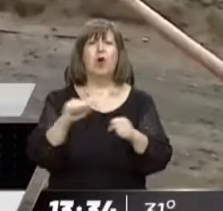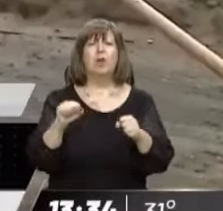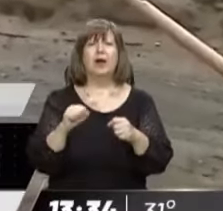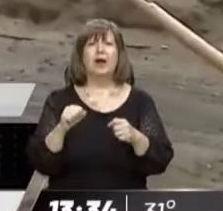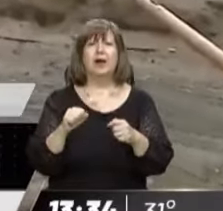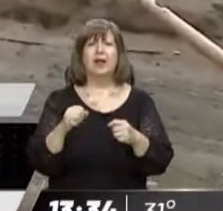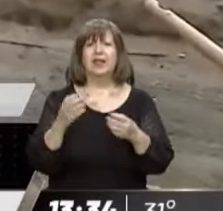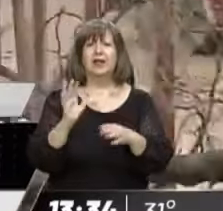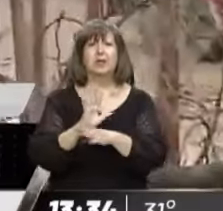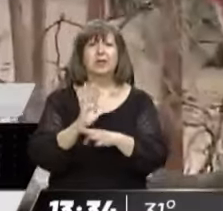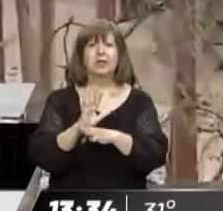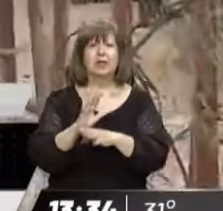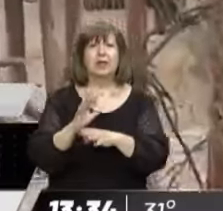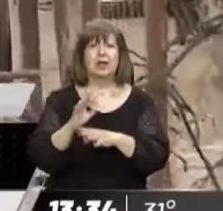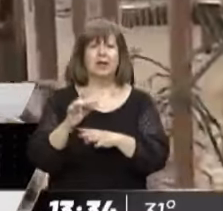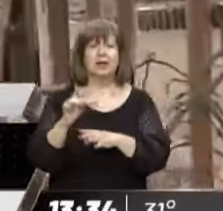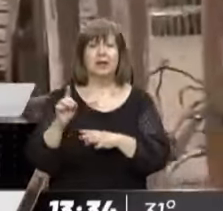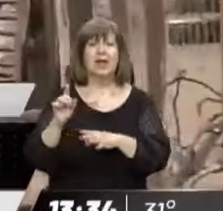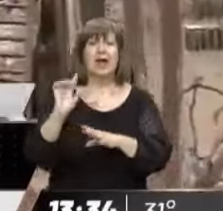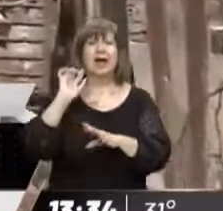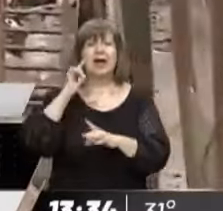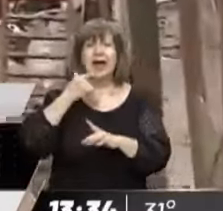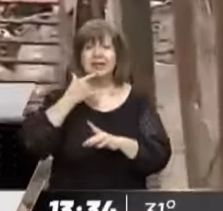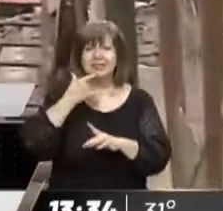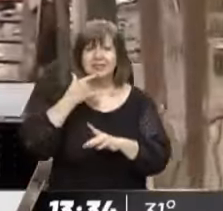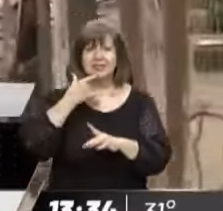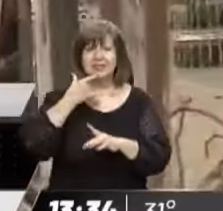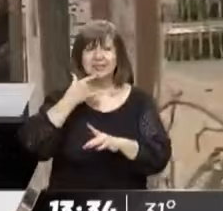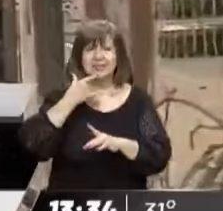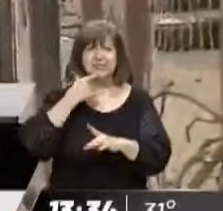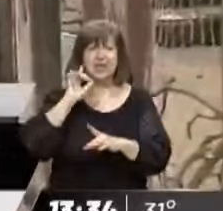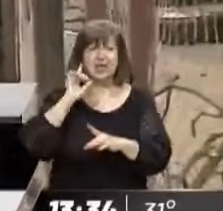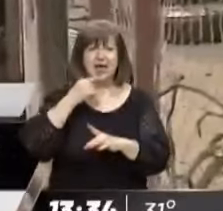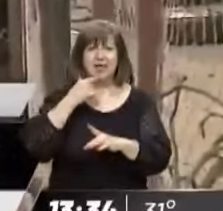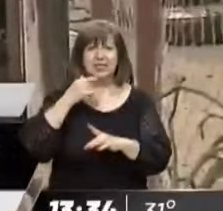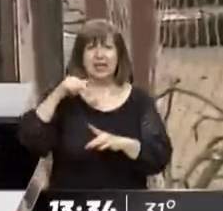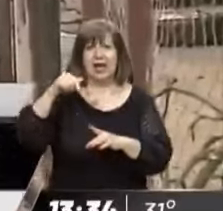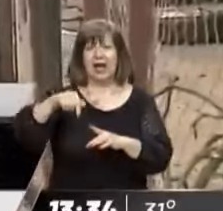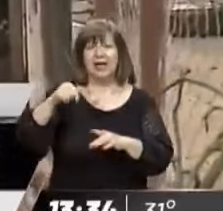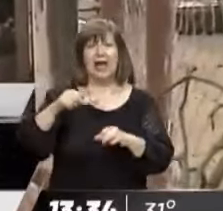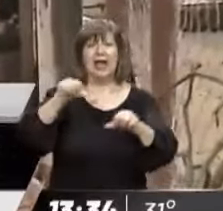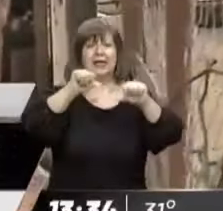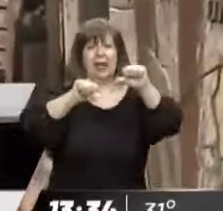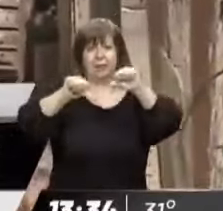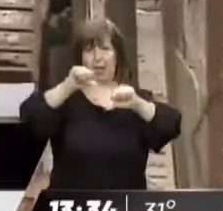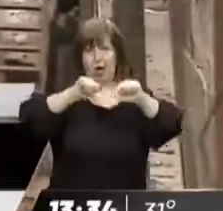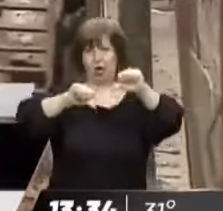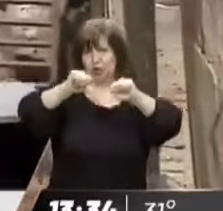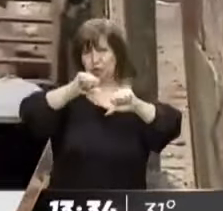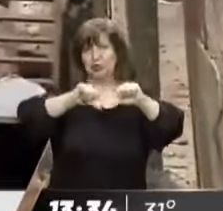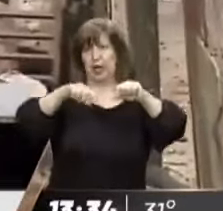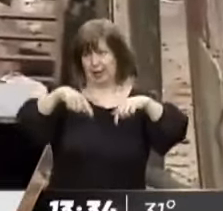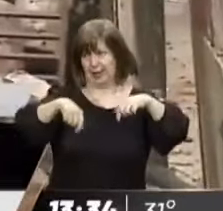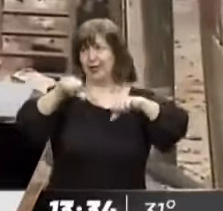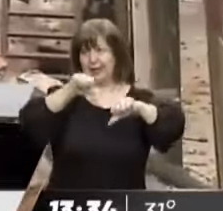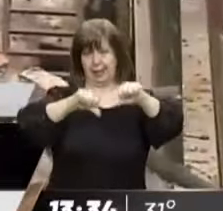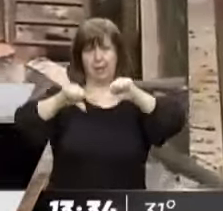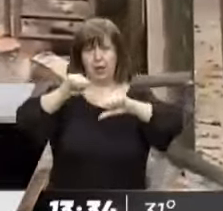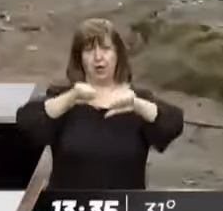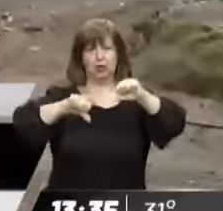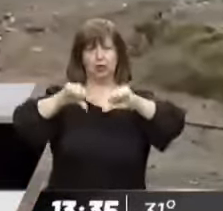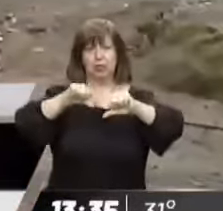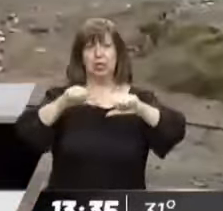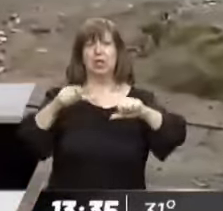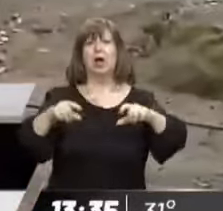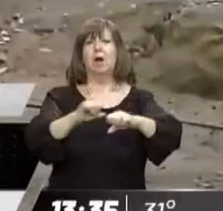era todo de allá, los galones de gas. Por ser nosotros acá tenemos químicos. Ajá. Acá también tenemos químicos. Y empiezan a